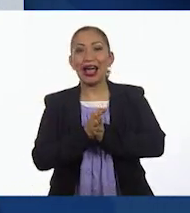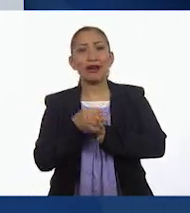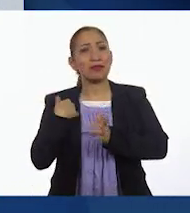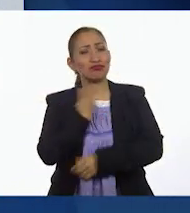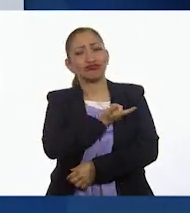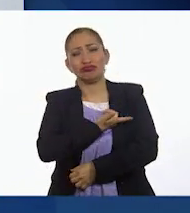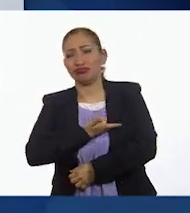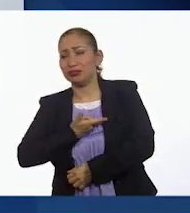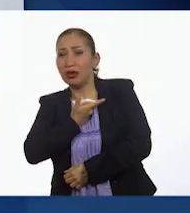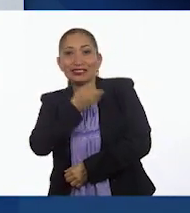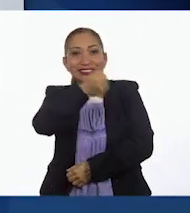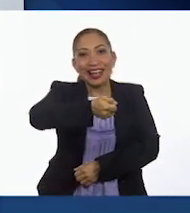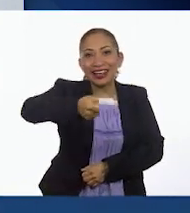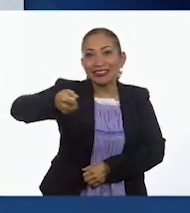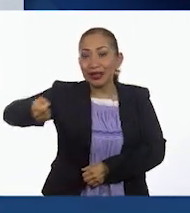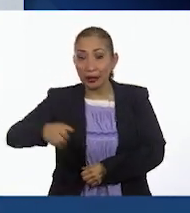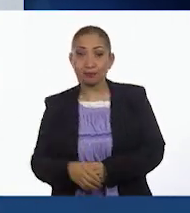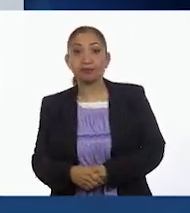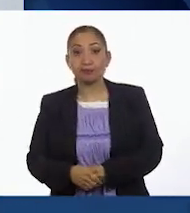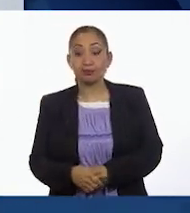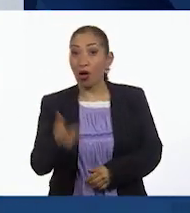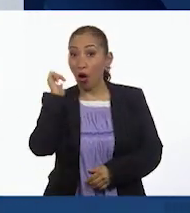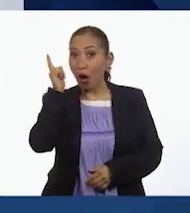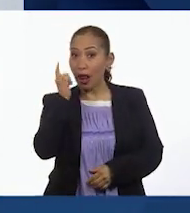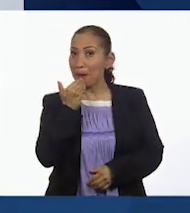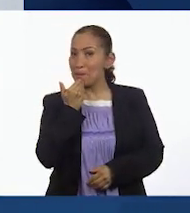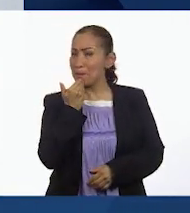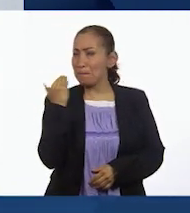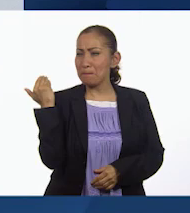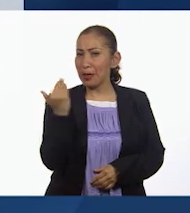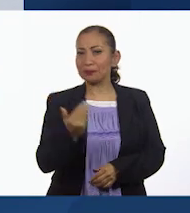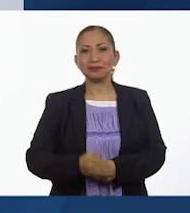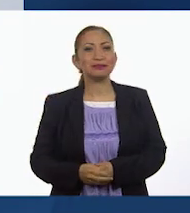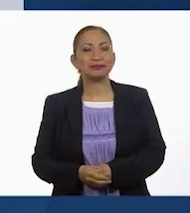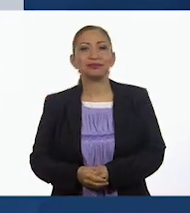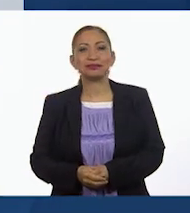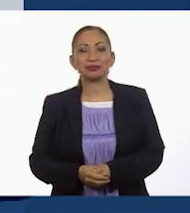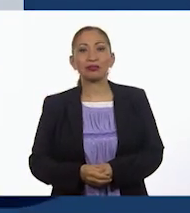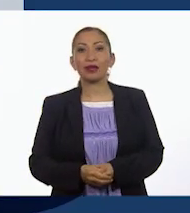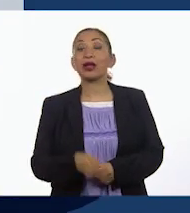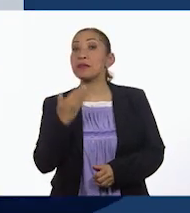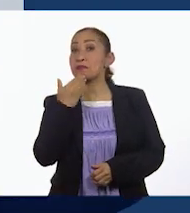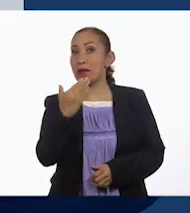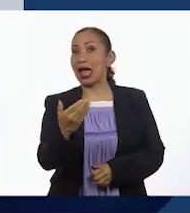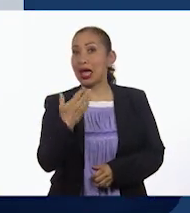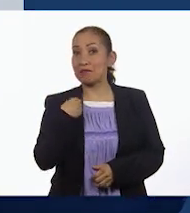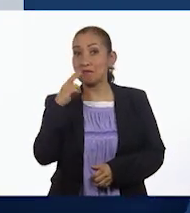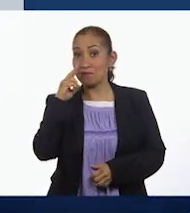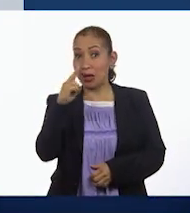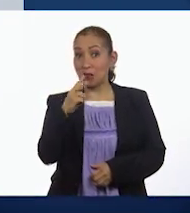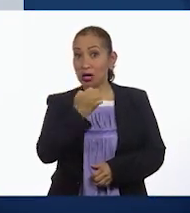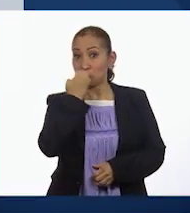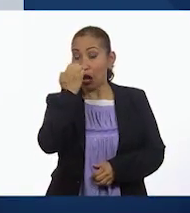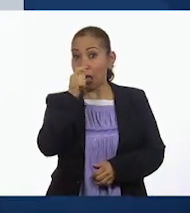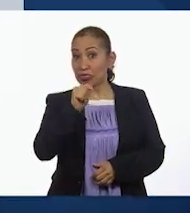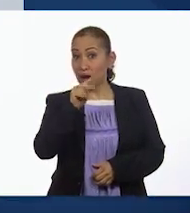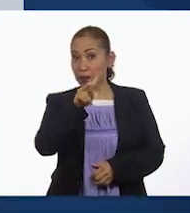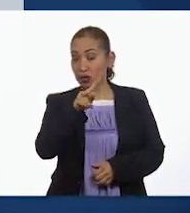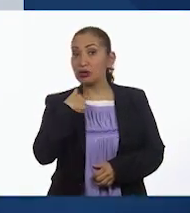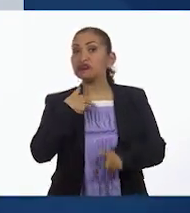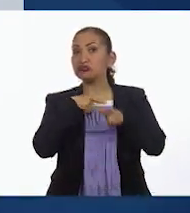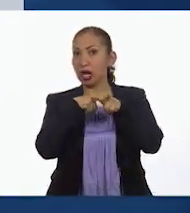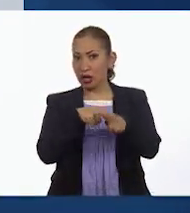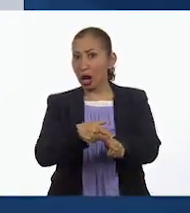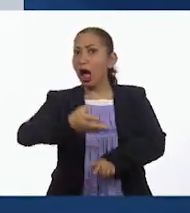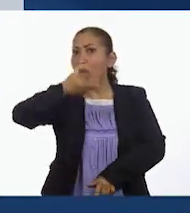Me da mucho gusto saludarlos. Espero que estén muy bien. Qué bueno que vemos la escuela en la tele y